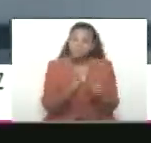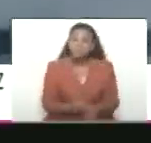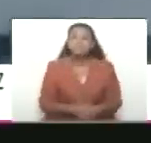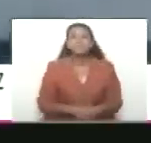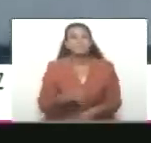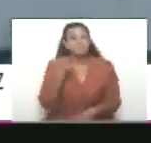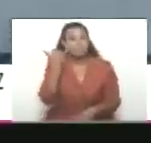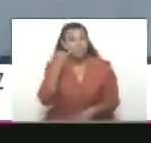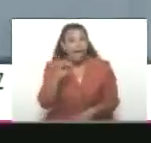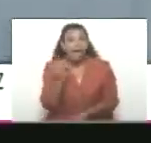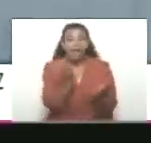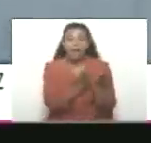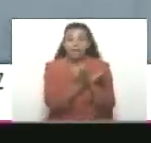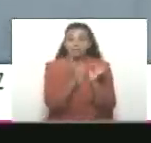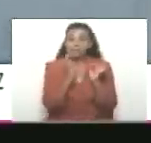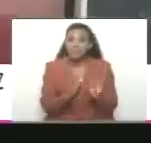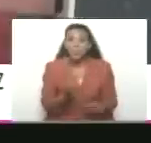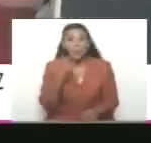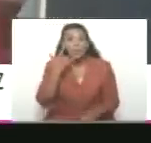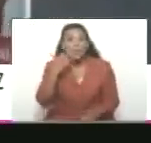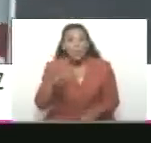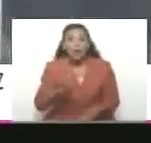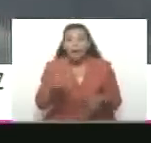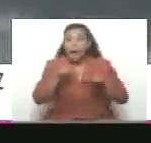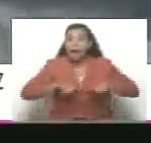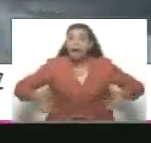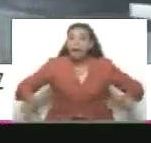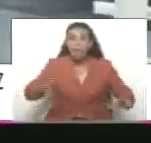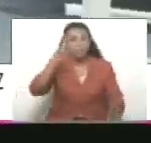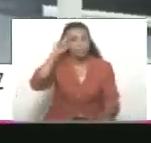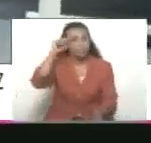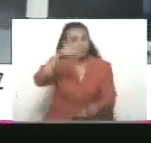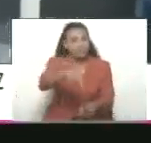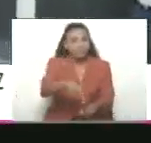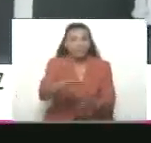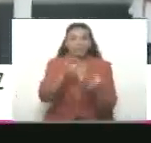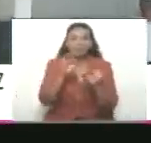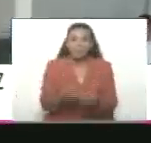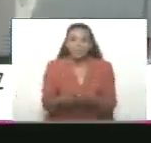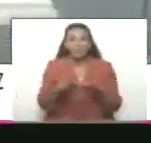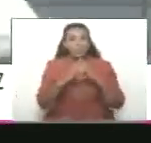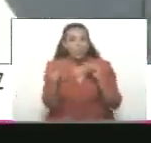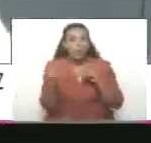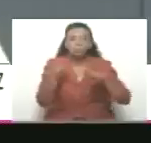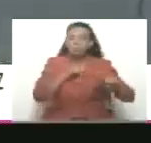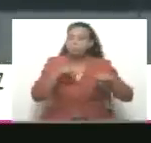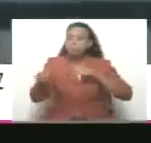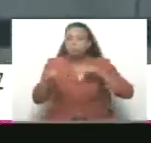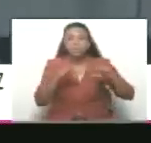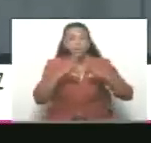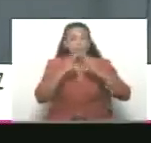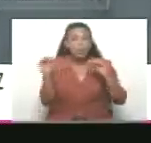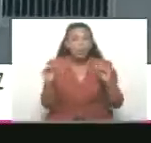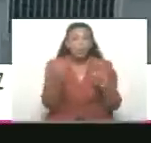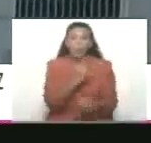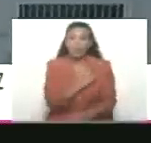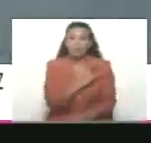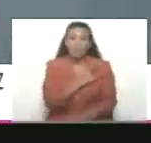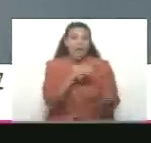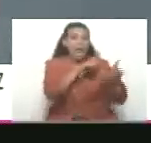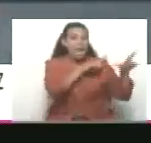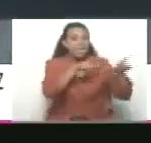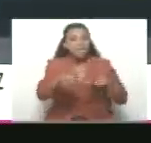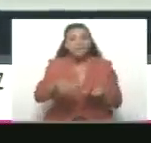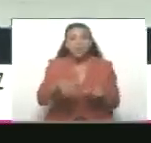van a poder recibir clases porque tenemos a aulas destinadas para tal fin con todo el equipamiento todo el hospital